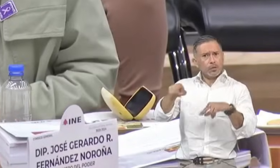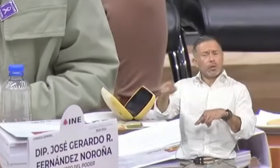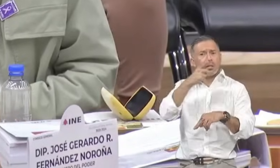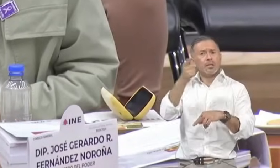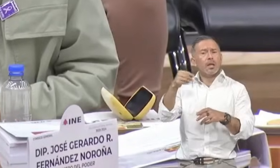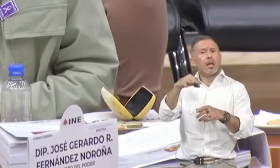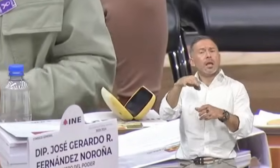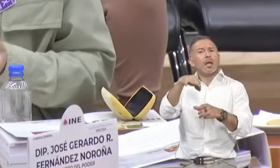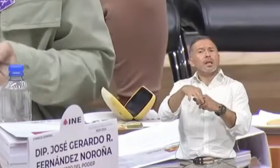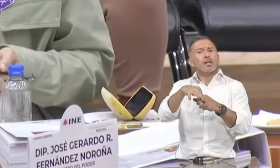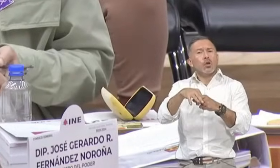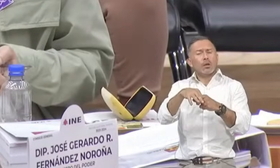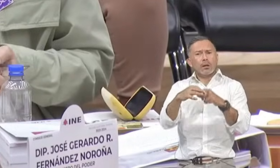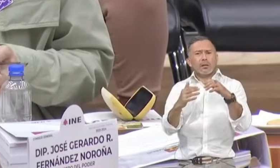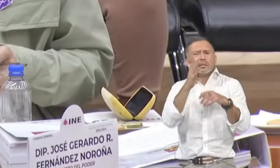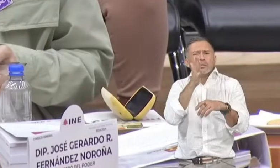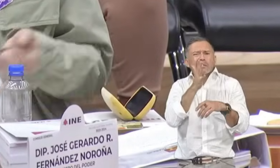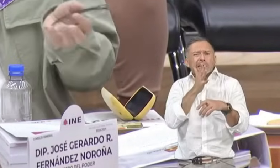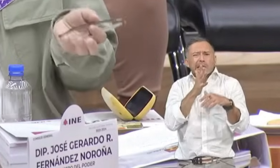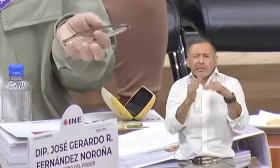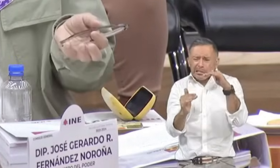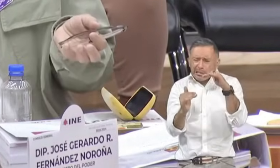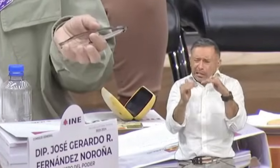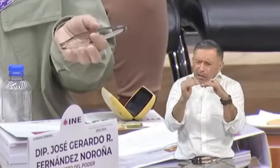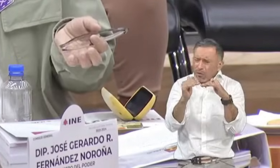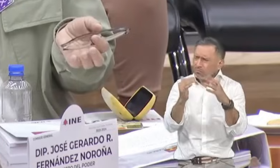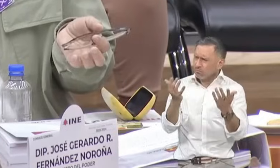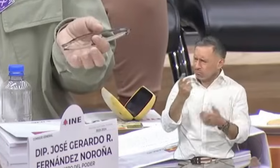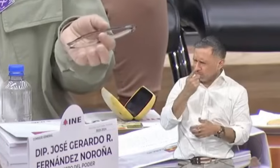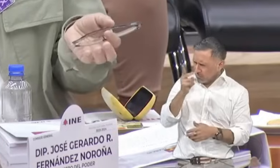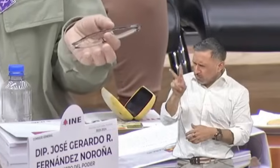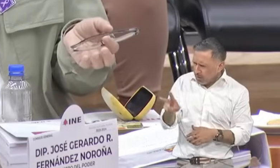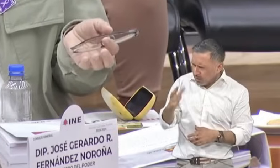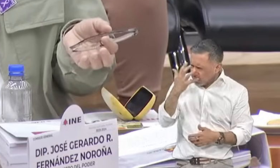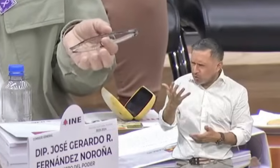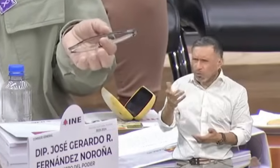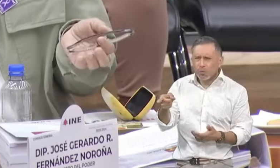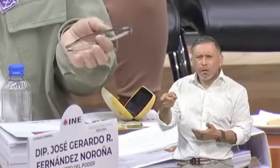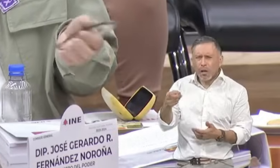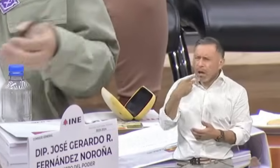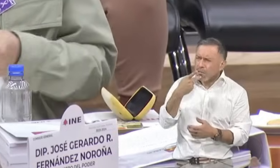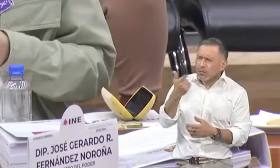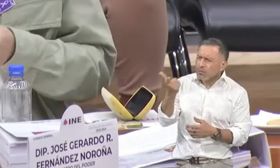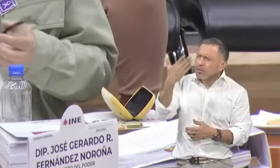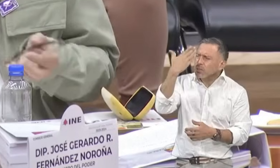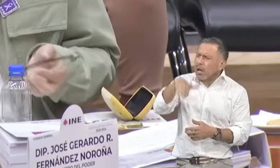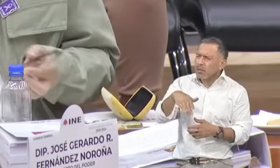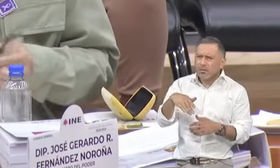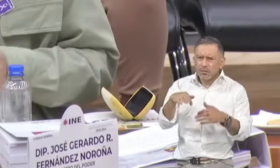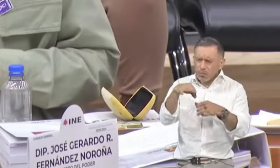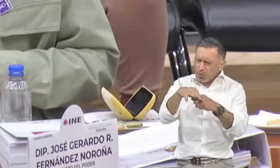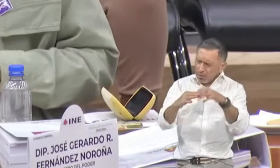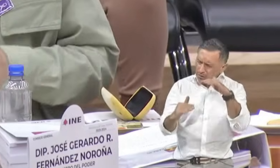cerrada, con toda seriedad. ¿De dónde saca semejante aseveración? No solo todas